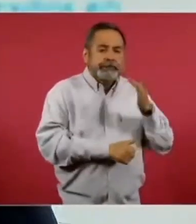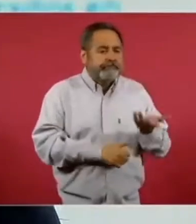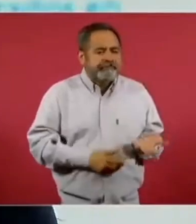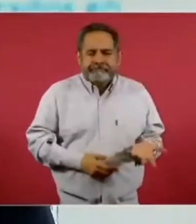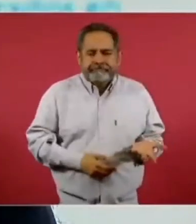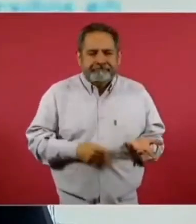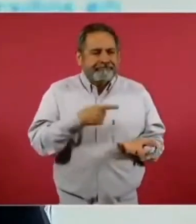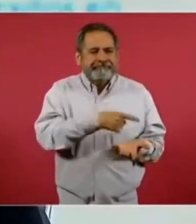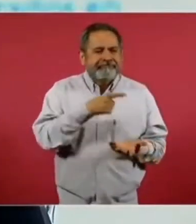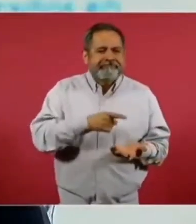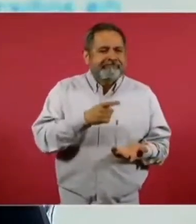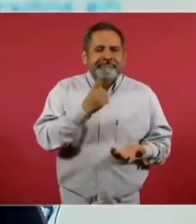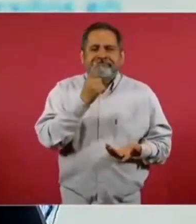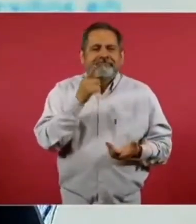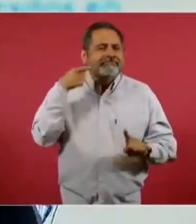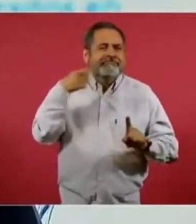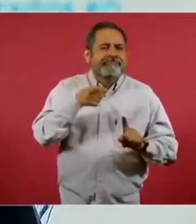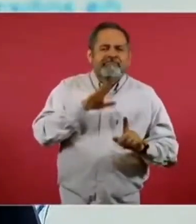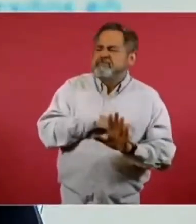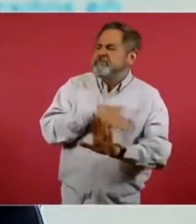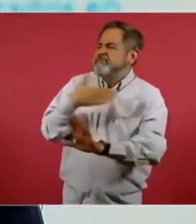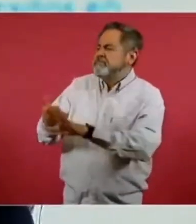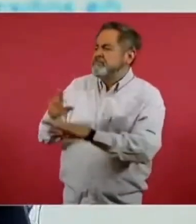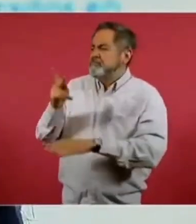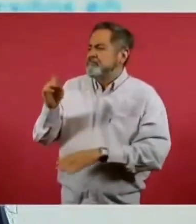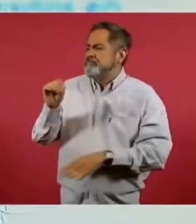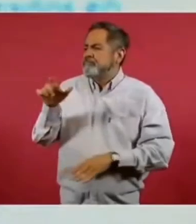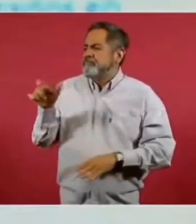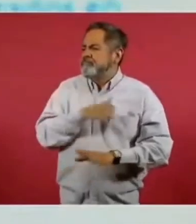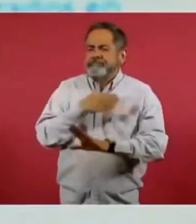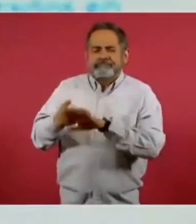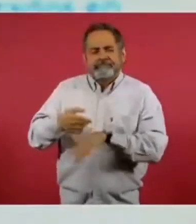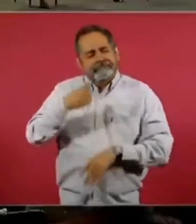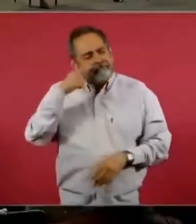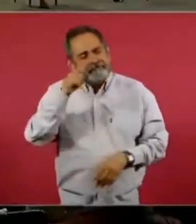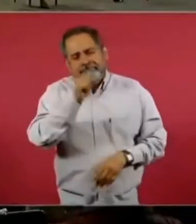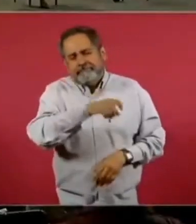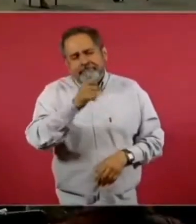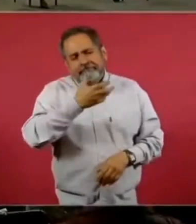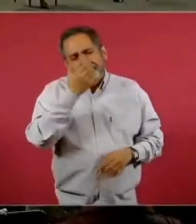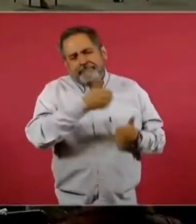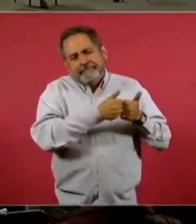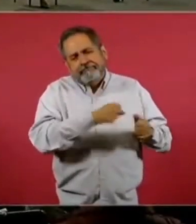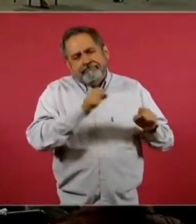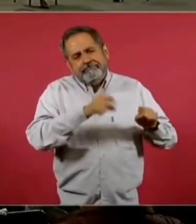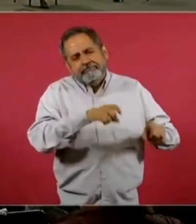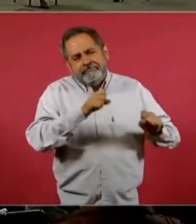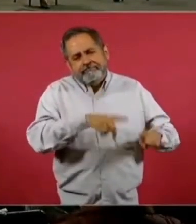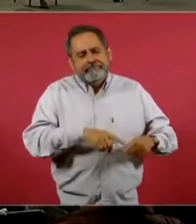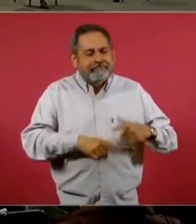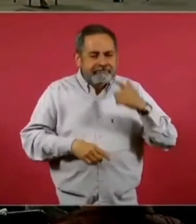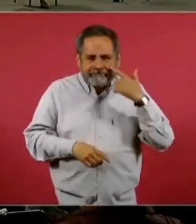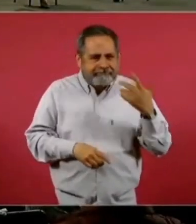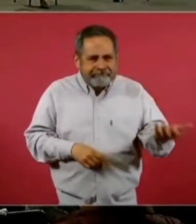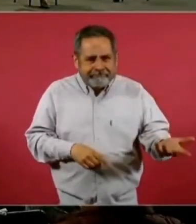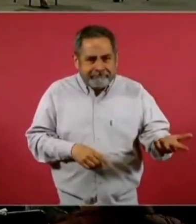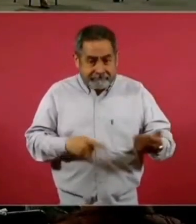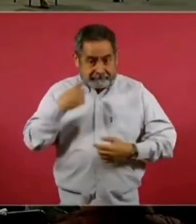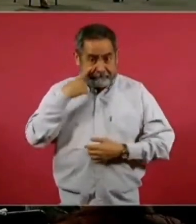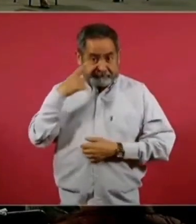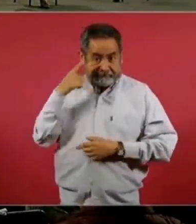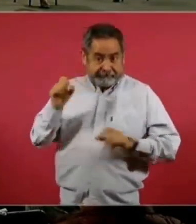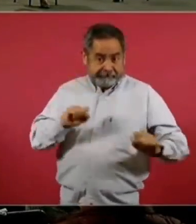Pemex, pues ya ven lo que hace el periodismo conservador. Y quiero detenerme aquí porque si vemos esta